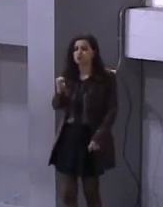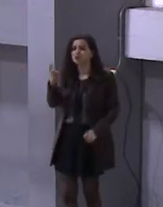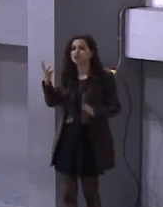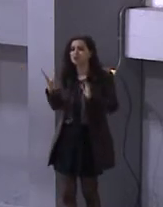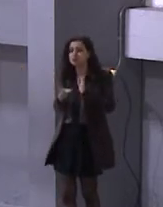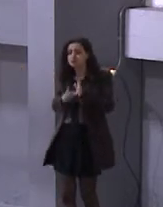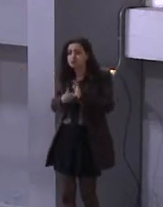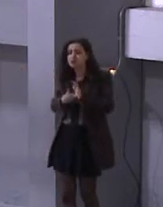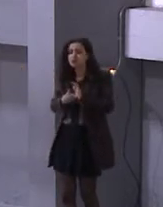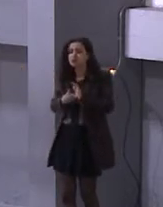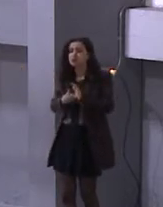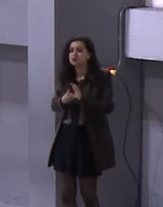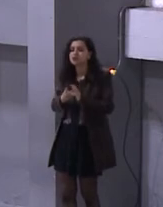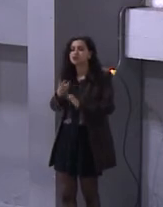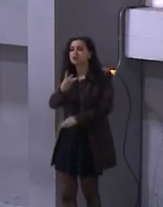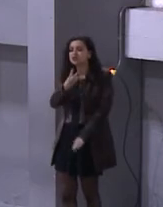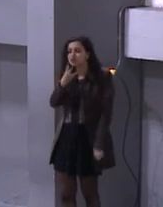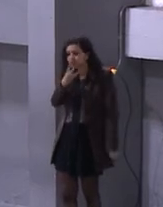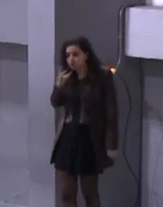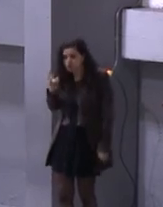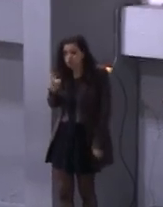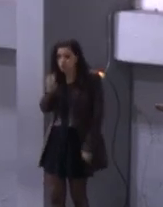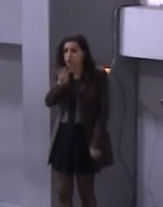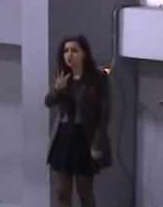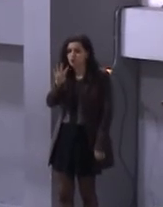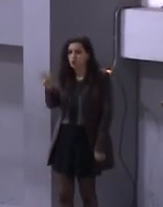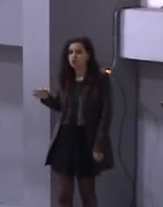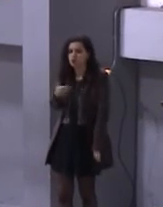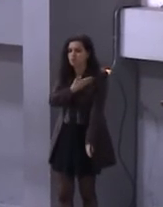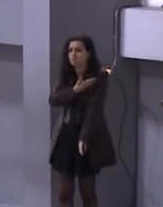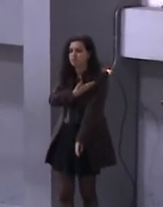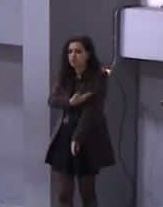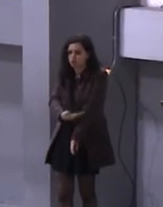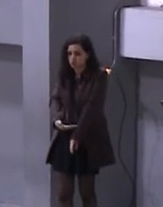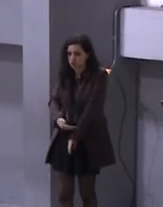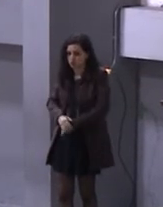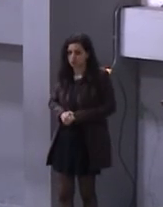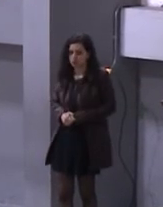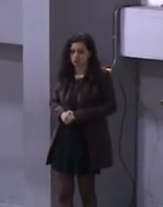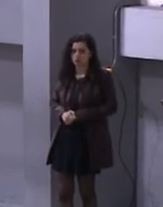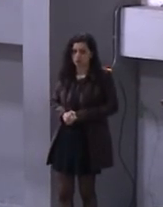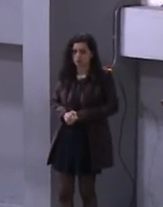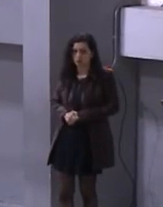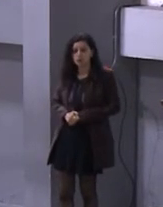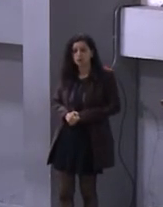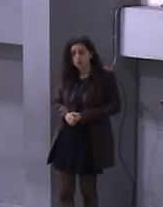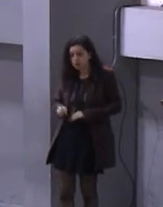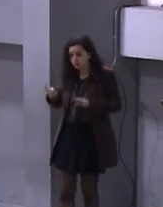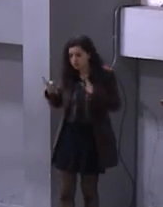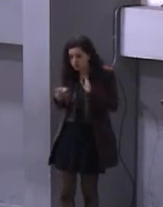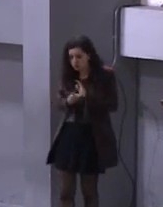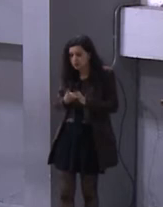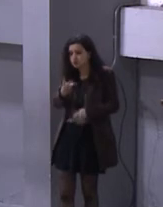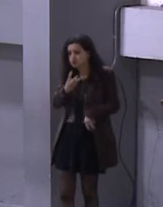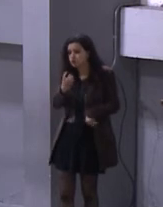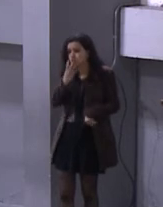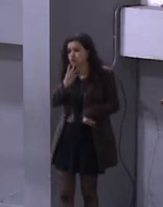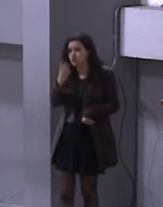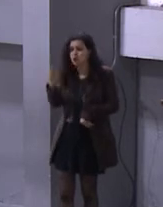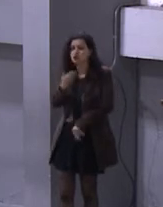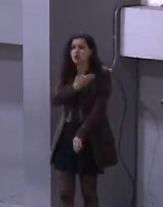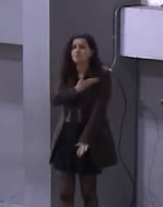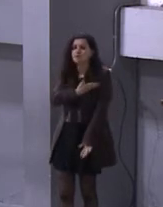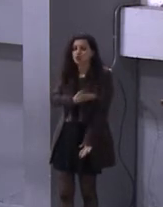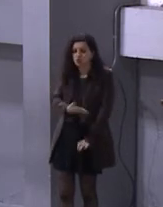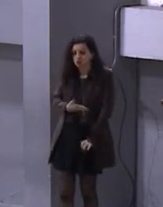3.344 millones de pesos. Esos 3.344 millones de pesos